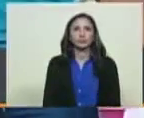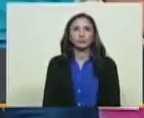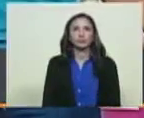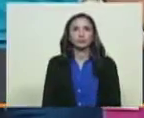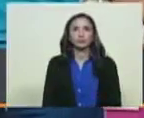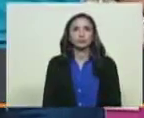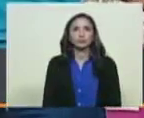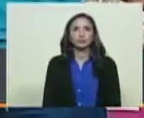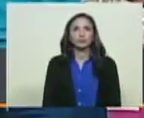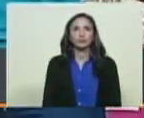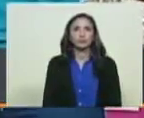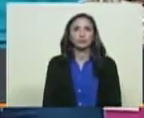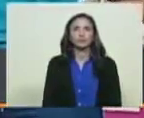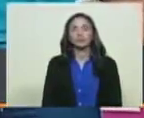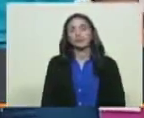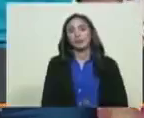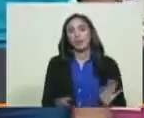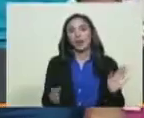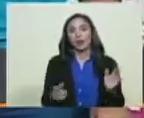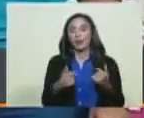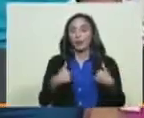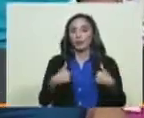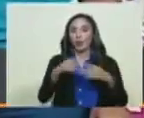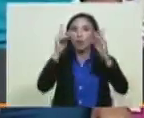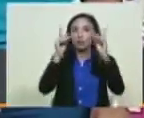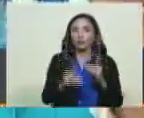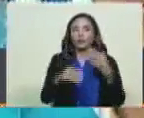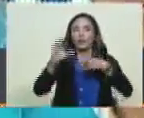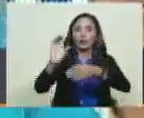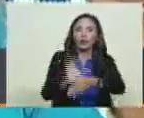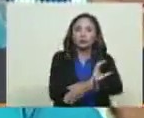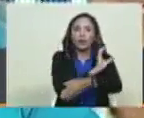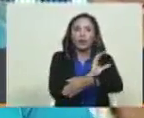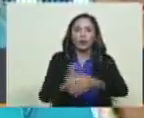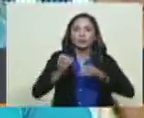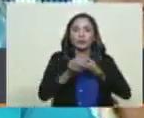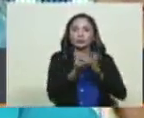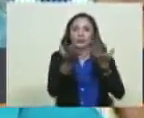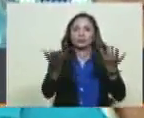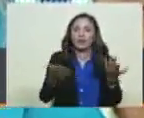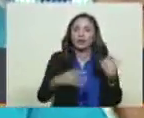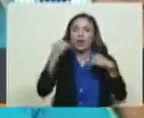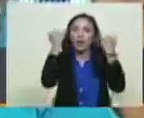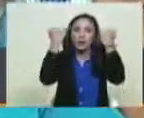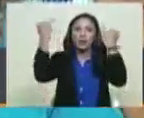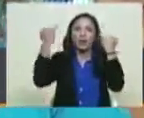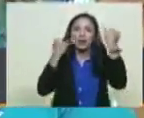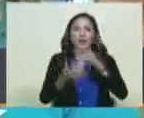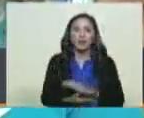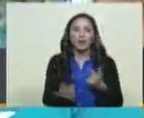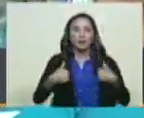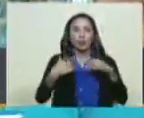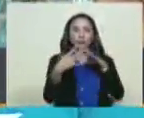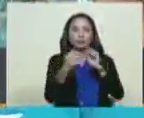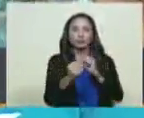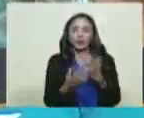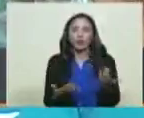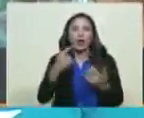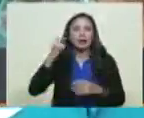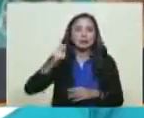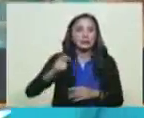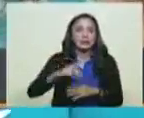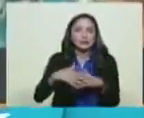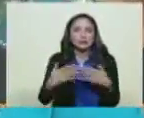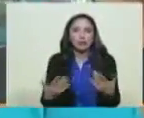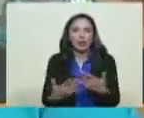a pesar de que decidí militar a través del canto de la palabra de las ideas también entendí que es necesario